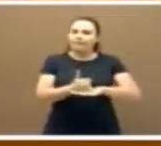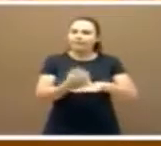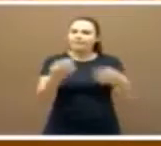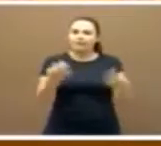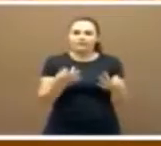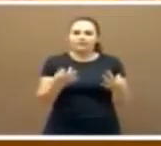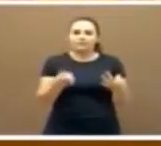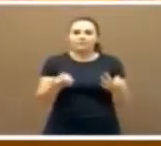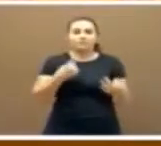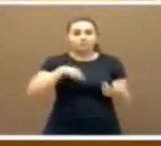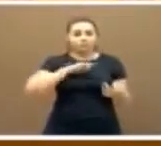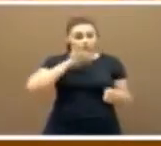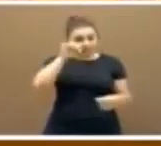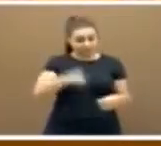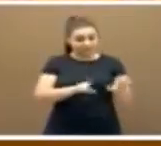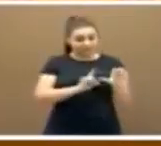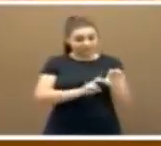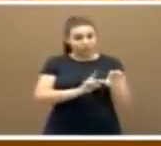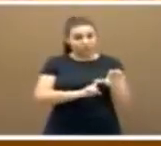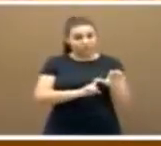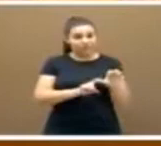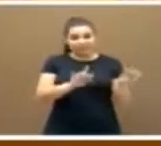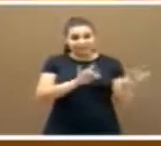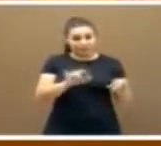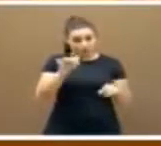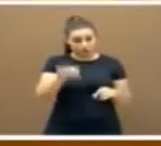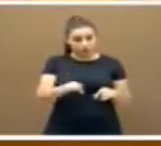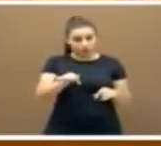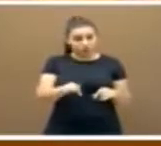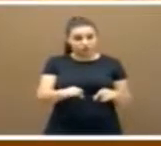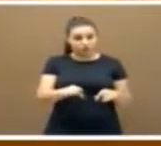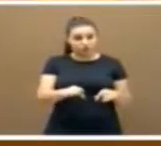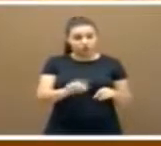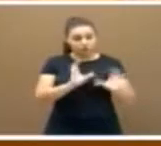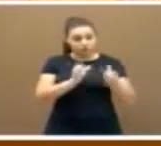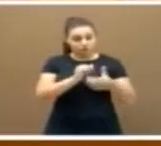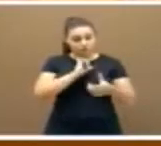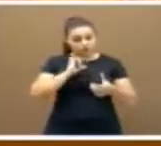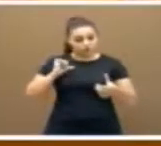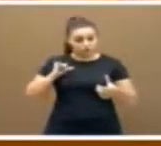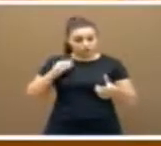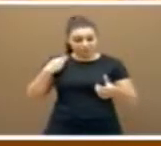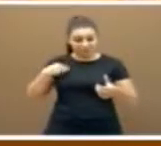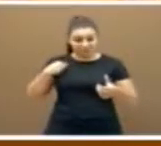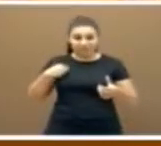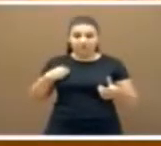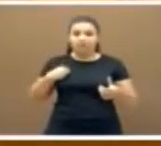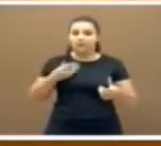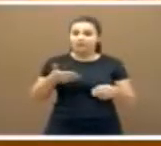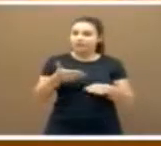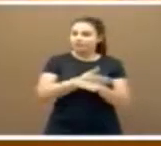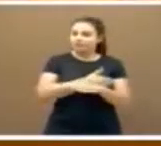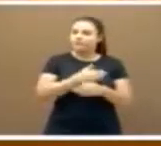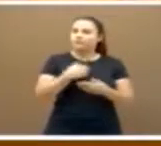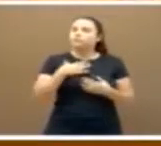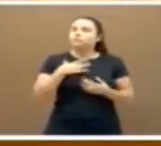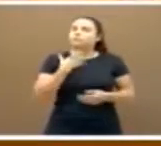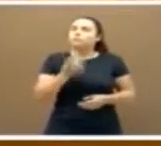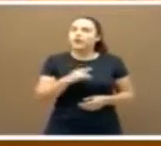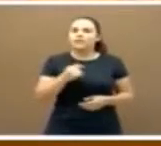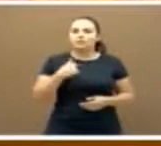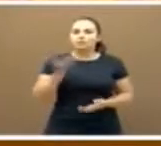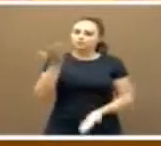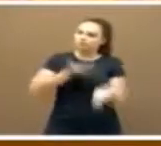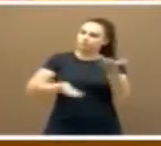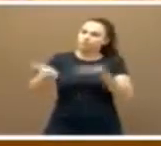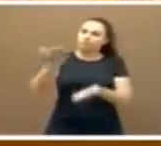consideración. Nosotros desde aquí, desde este territorio, desde esta comunidad que ha sido capaz de contribuir a